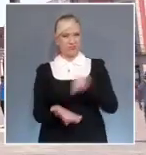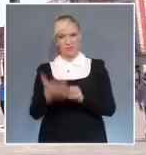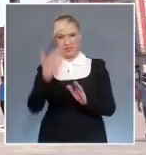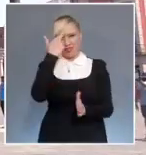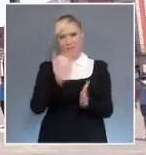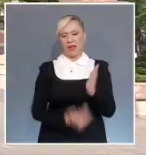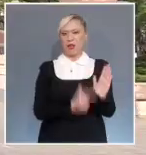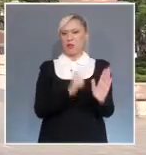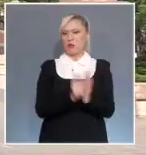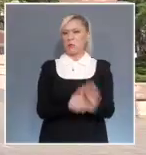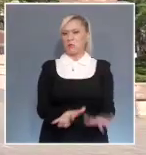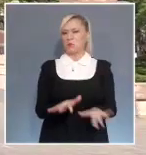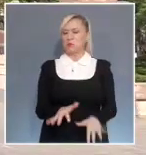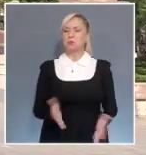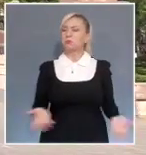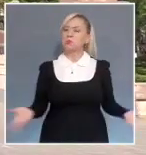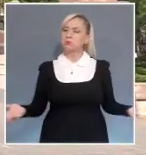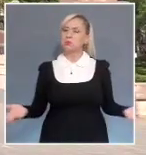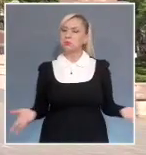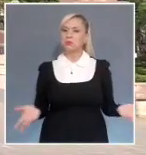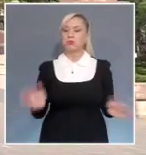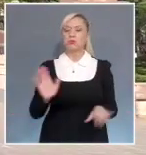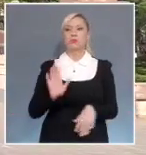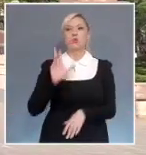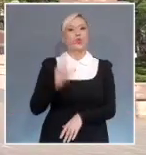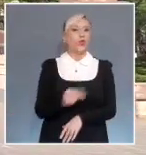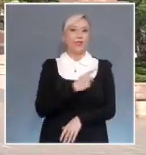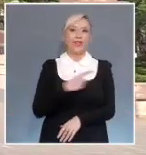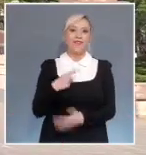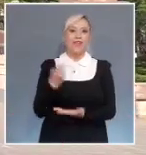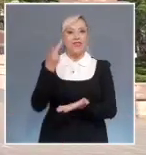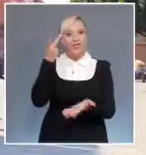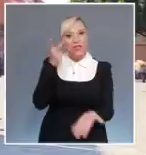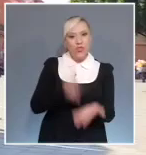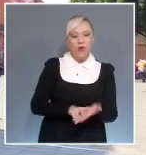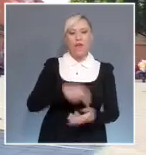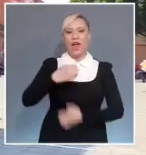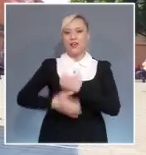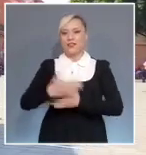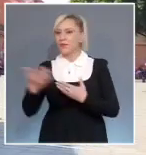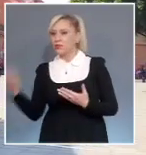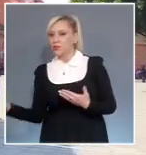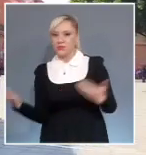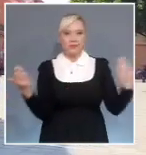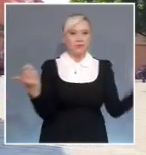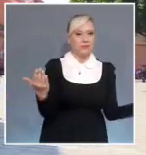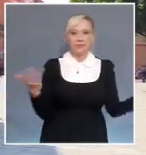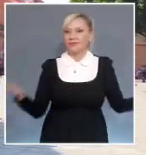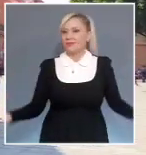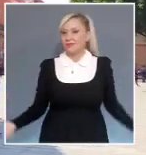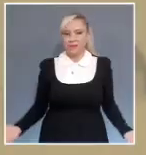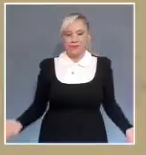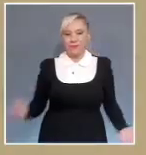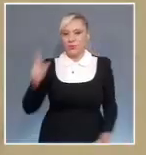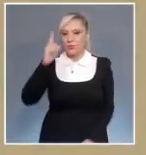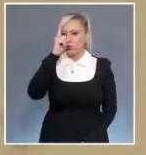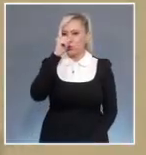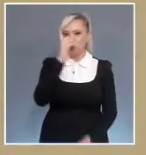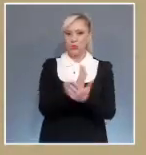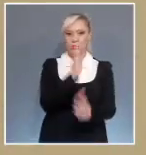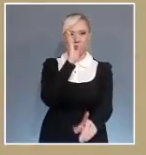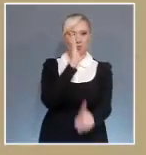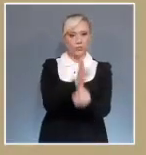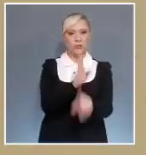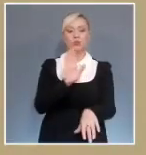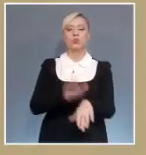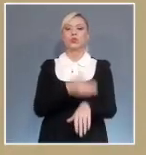de archivos, pues se duplicarían las funciones de obtener y concentrar información. Declaró constitucional el artículo que permite el